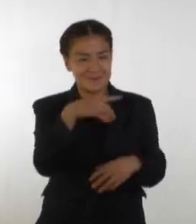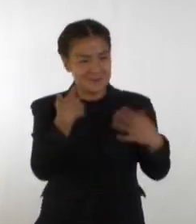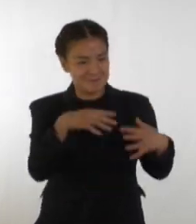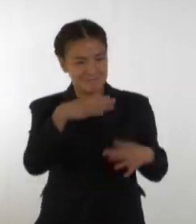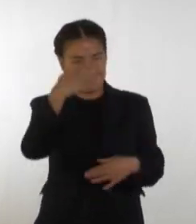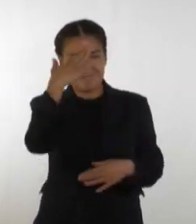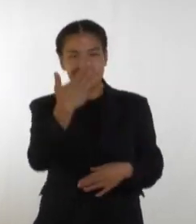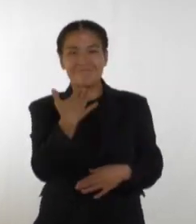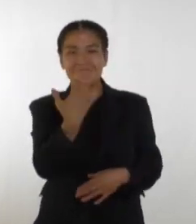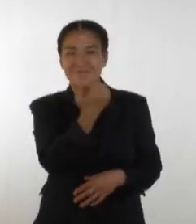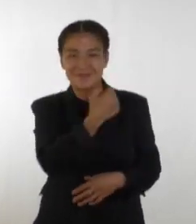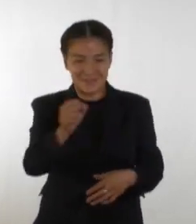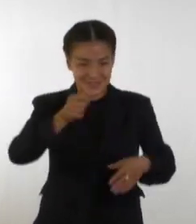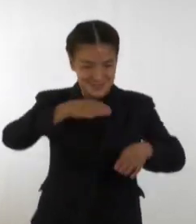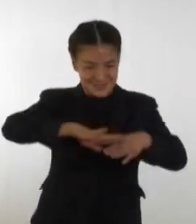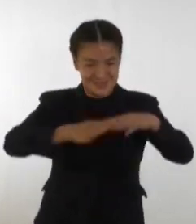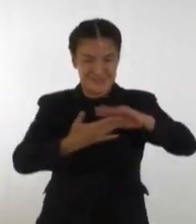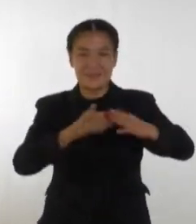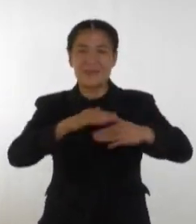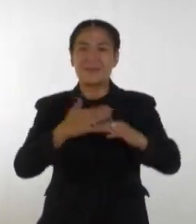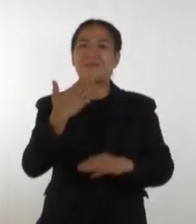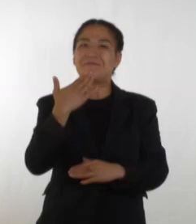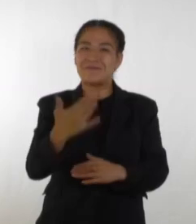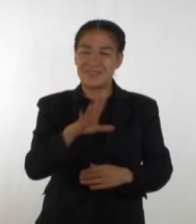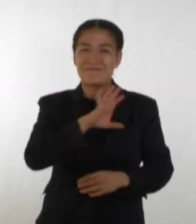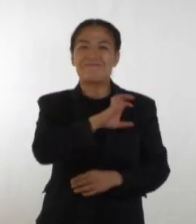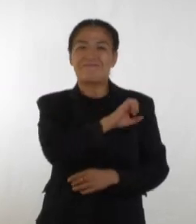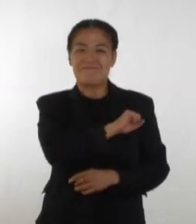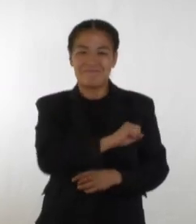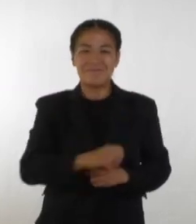Dimara, eres una experta en el origami, me encanta.